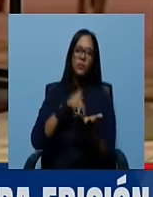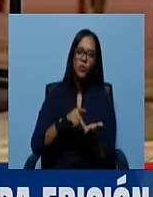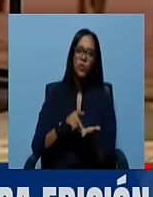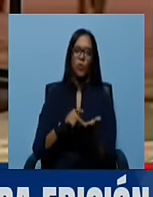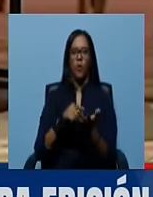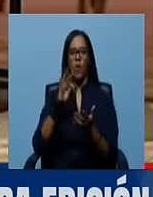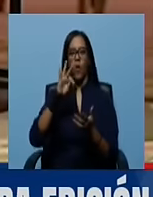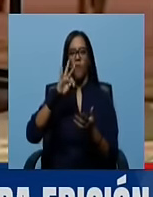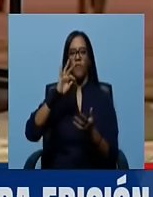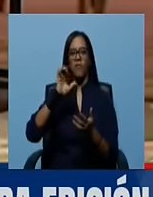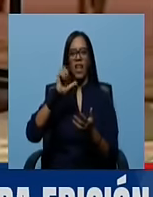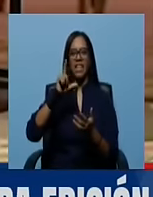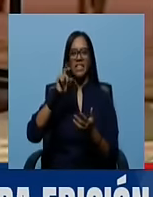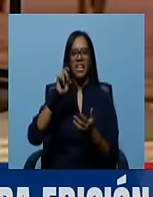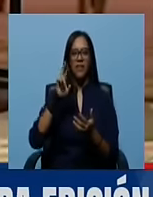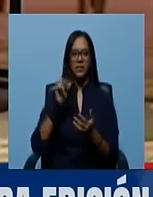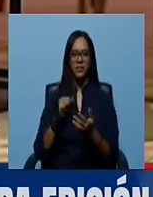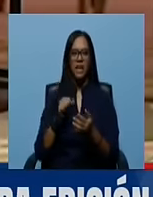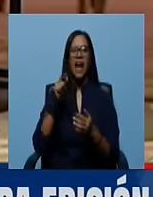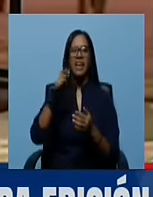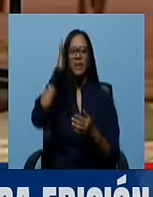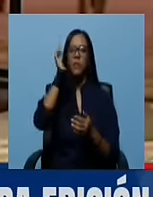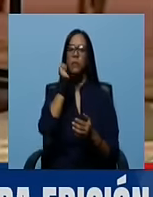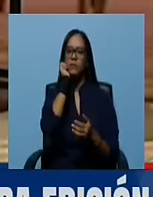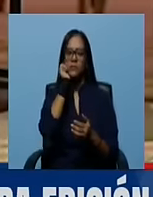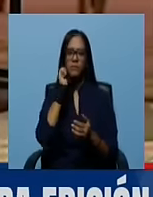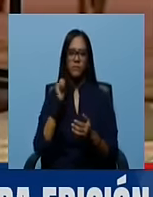Félix Rivas. Ahí estuvo Francisco de Miranda.